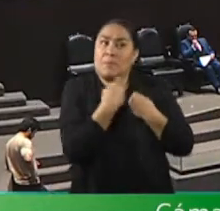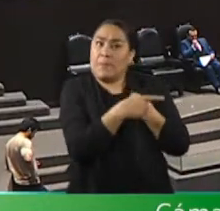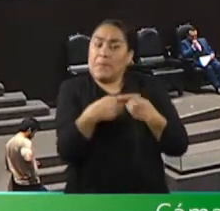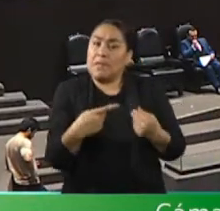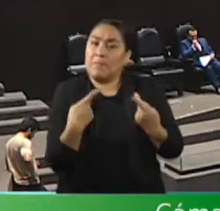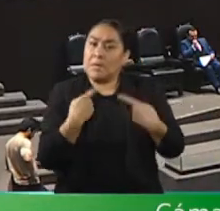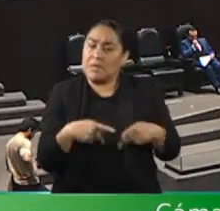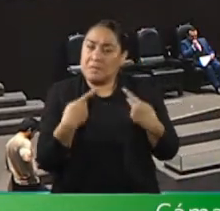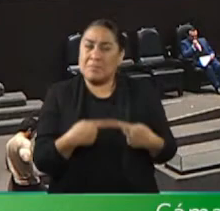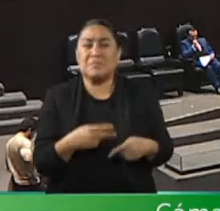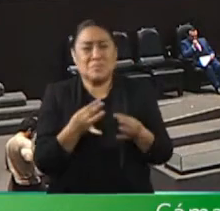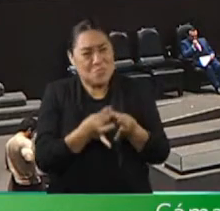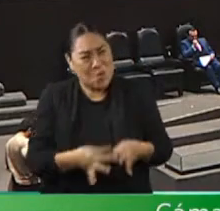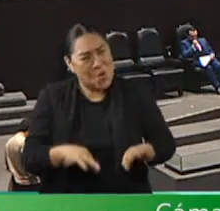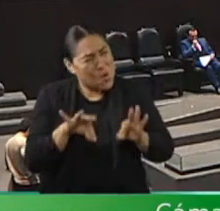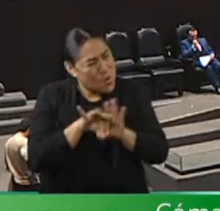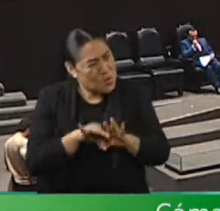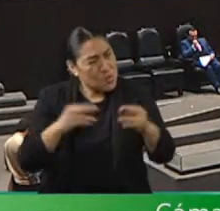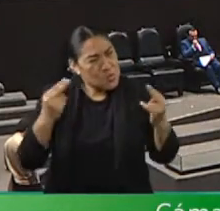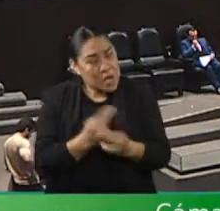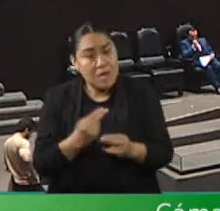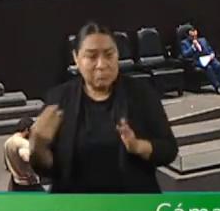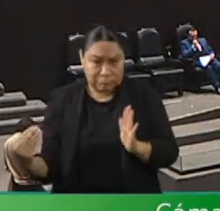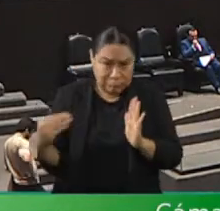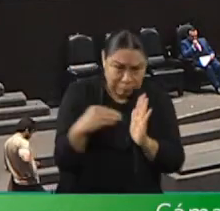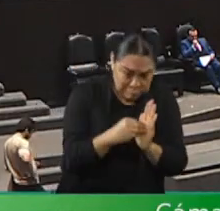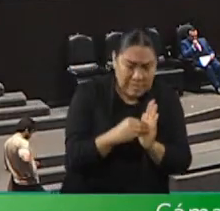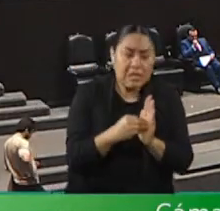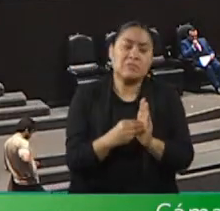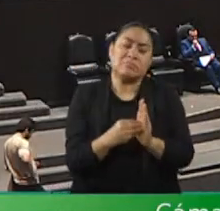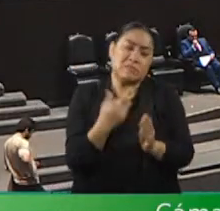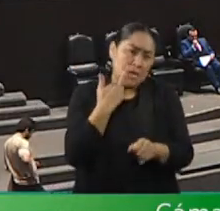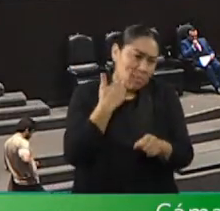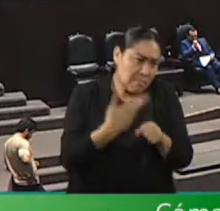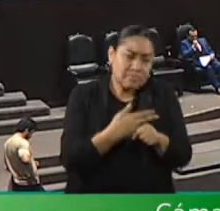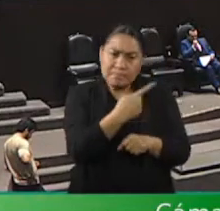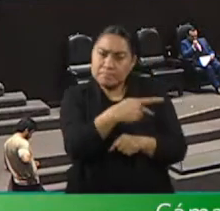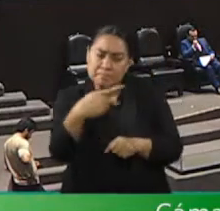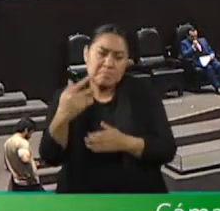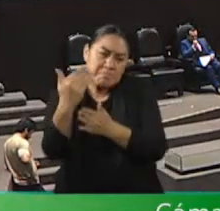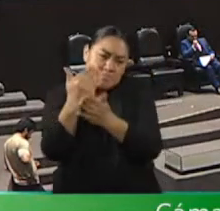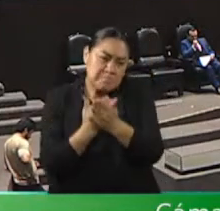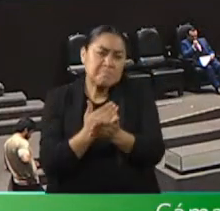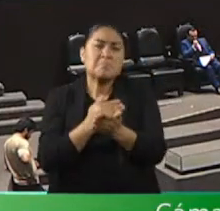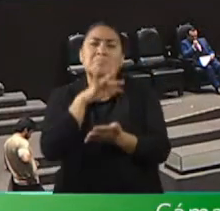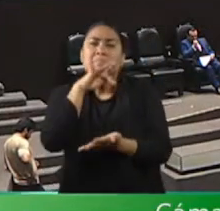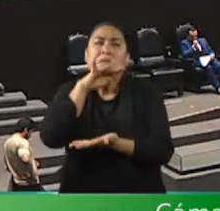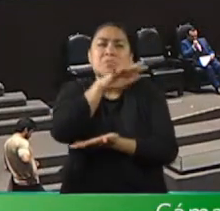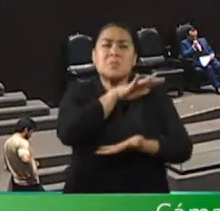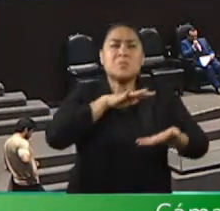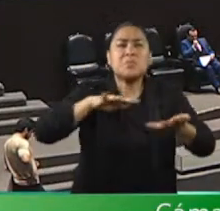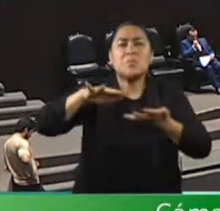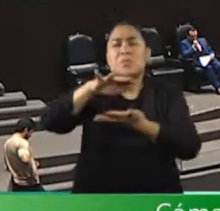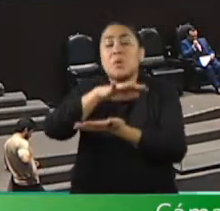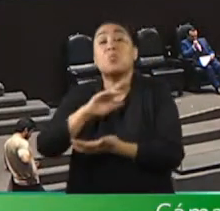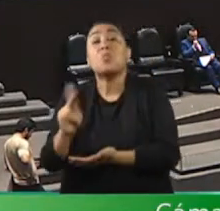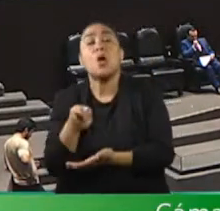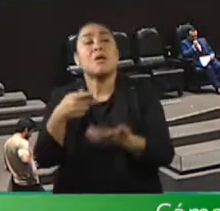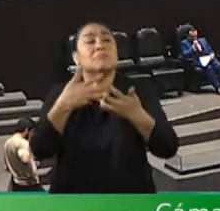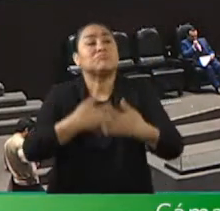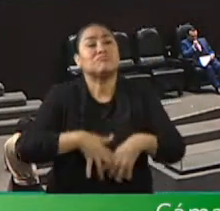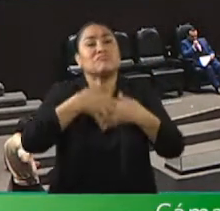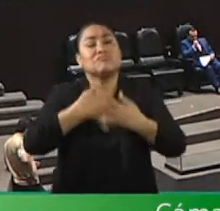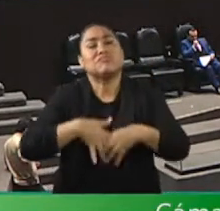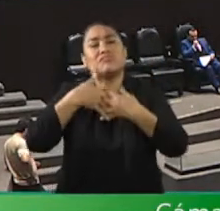imperativo incluir en este dictamen el compromiso de disminuir emisiones de dióxido de carbono ocasionadas por la generación de